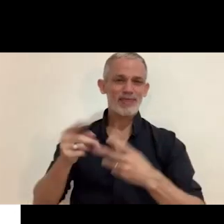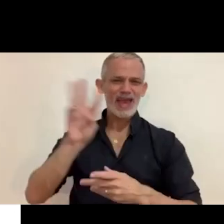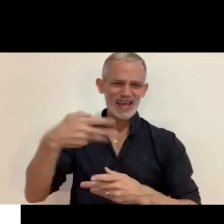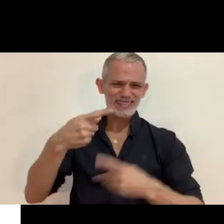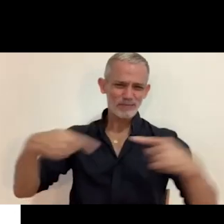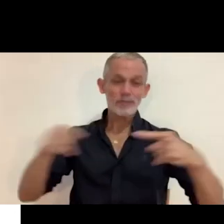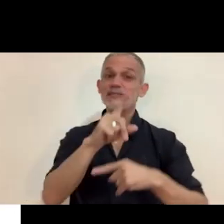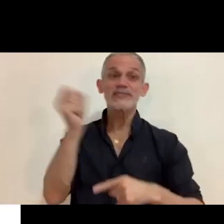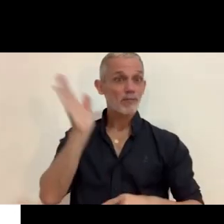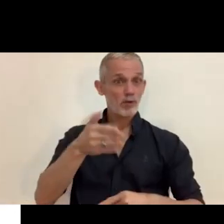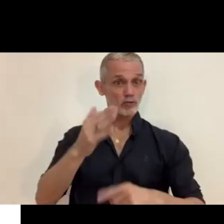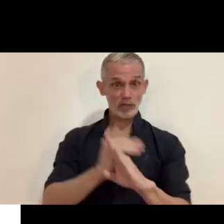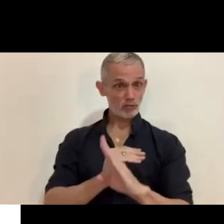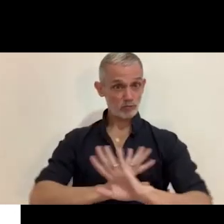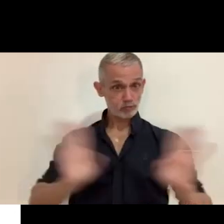100%.